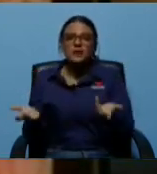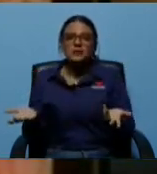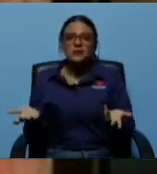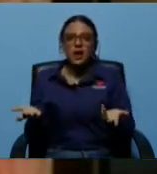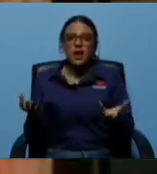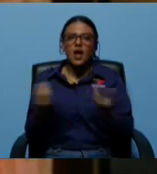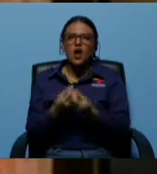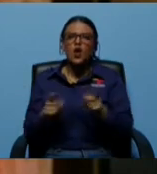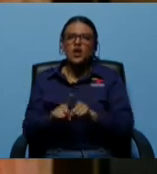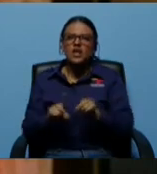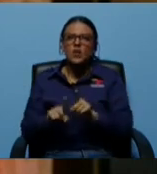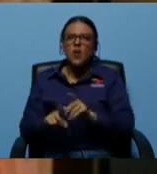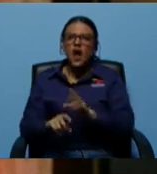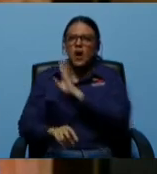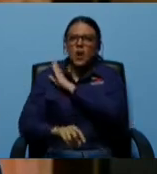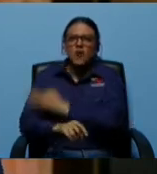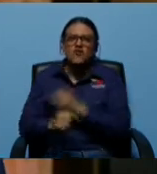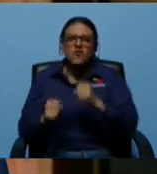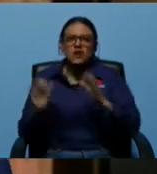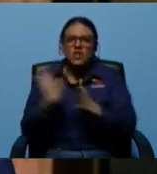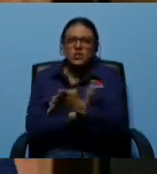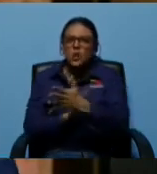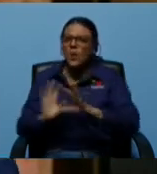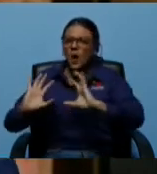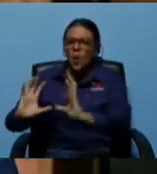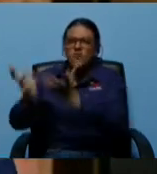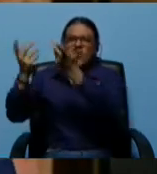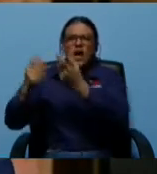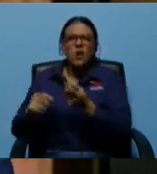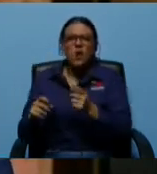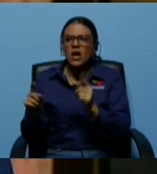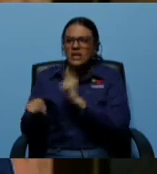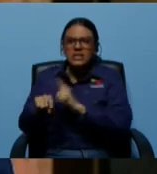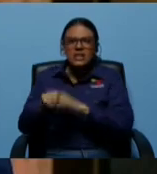con un poder de fuego inusitado en apenas unas horas.